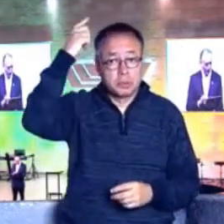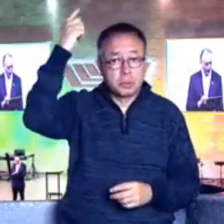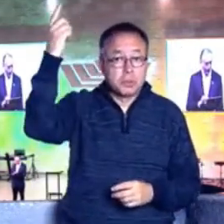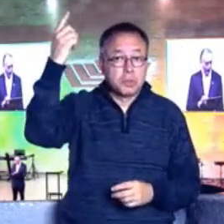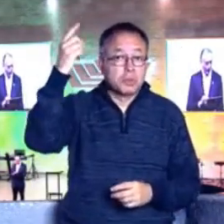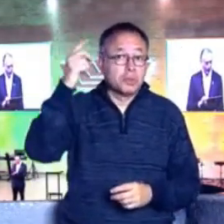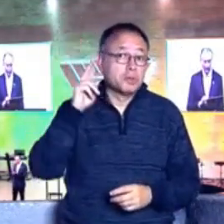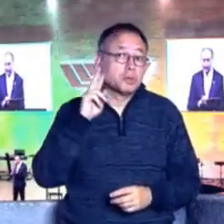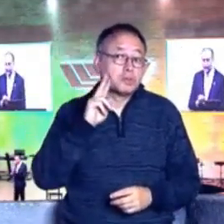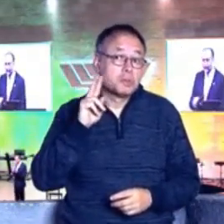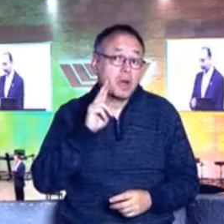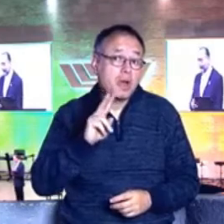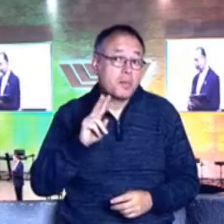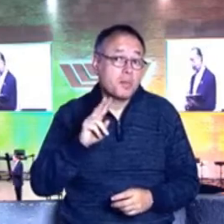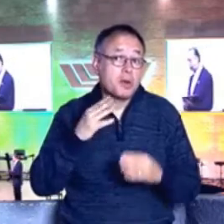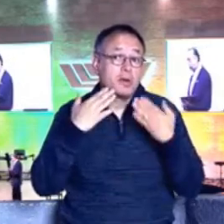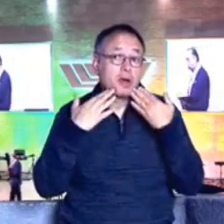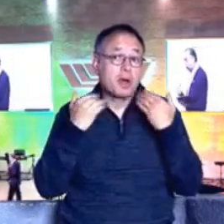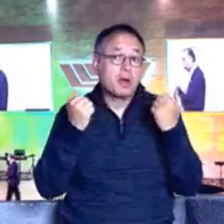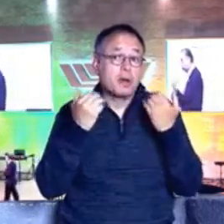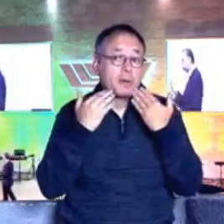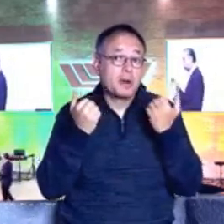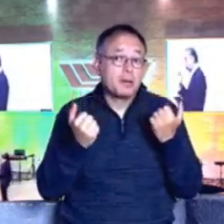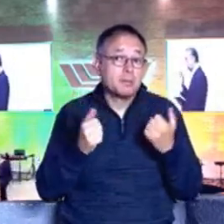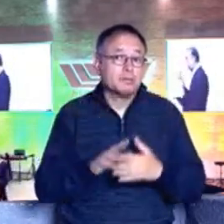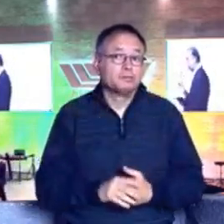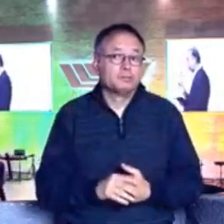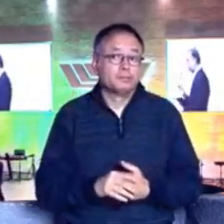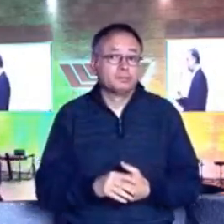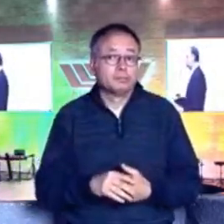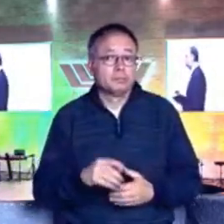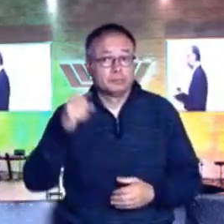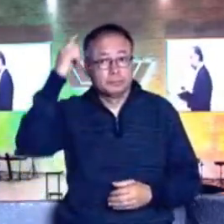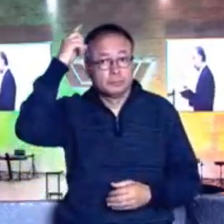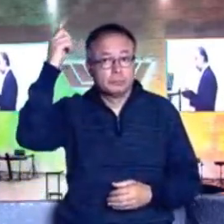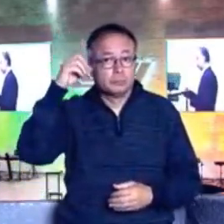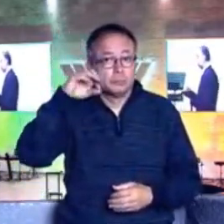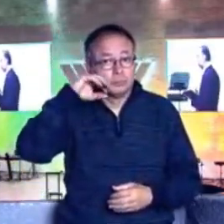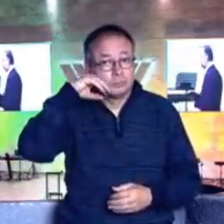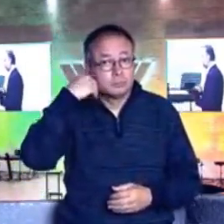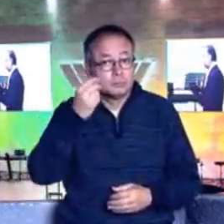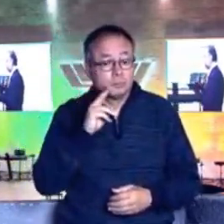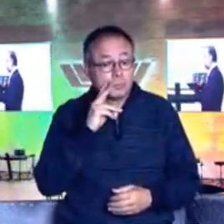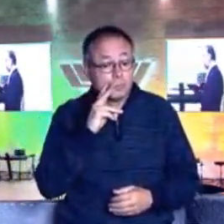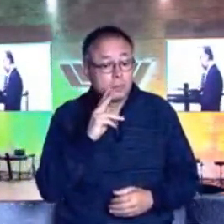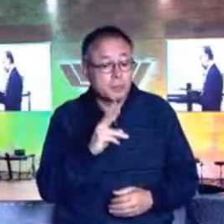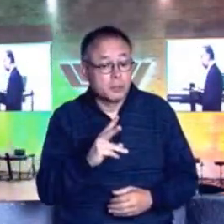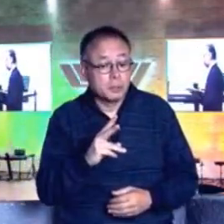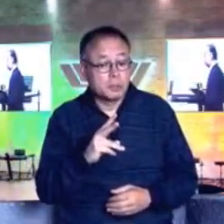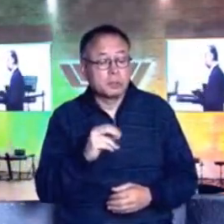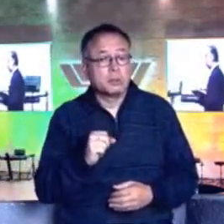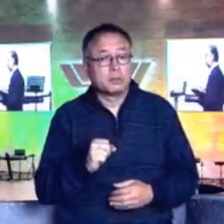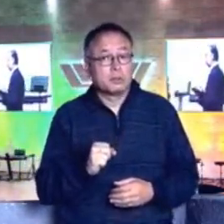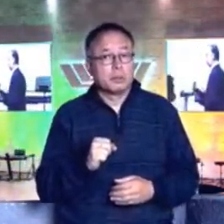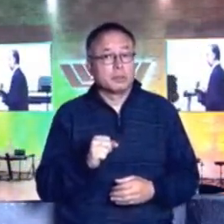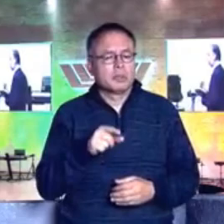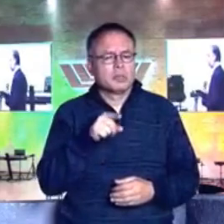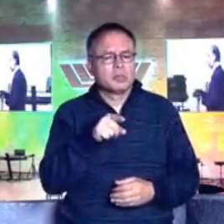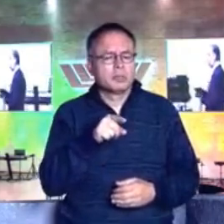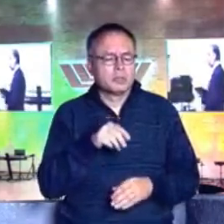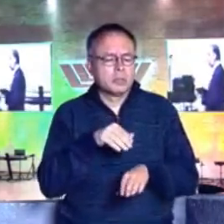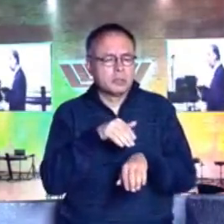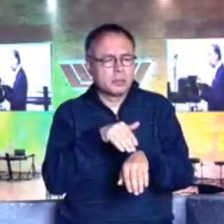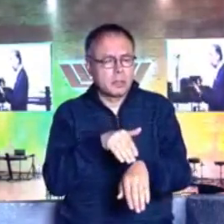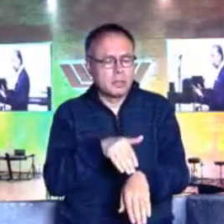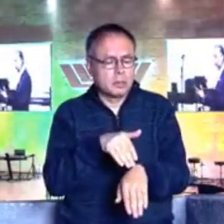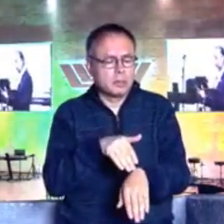a Abraham Dios quiere dar una lección de provisión pero al mismo tiempo que quiere dar una lección de provisión Dios pone